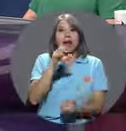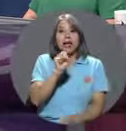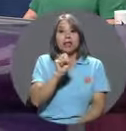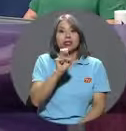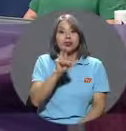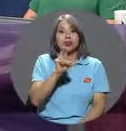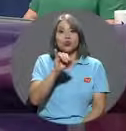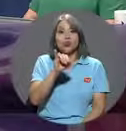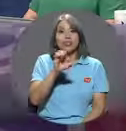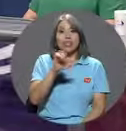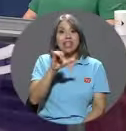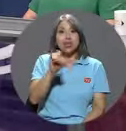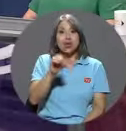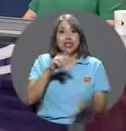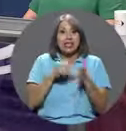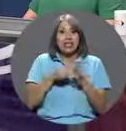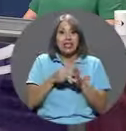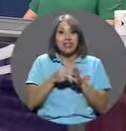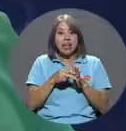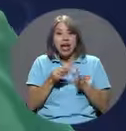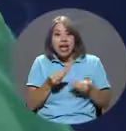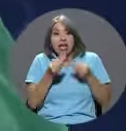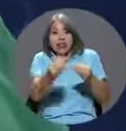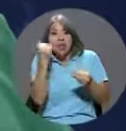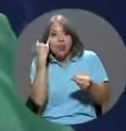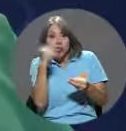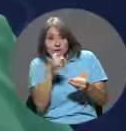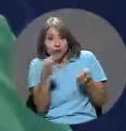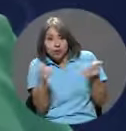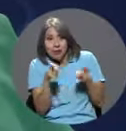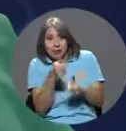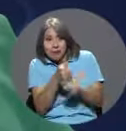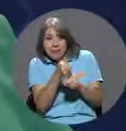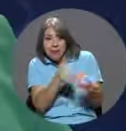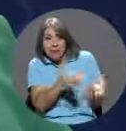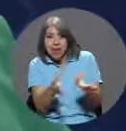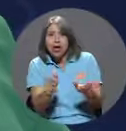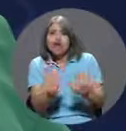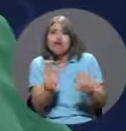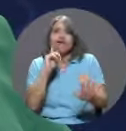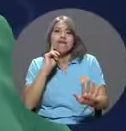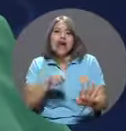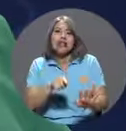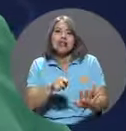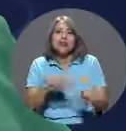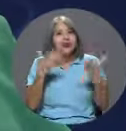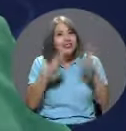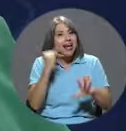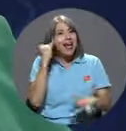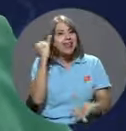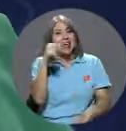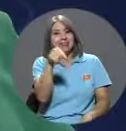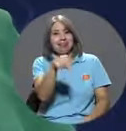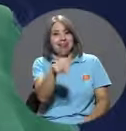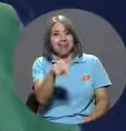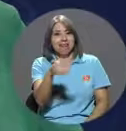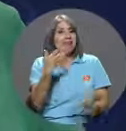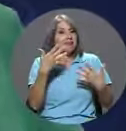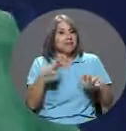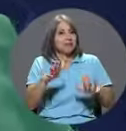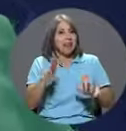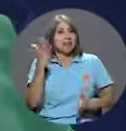palabra suicidio, estamos dando ideas. Y eso es absolutamente falso. La idea ahí está. La idea ahí está. Puede hacer que esté ya